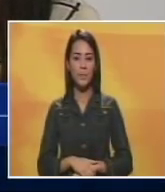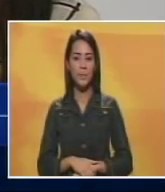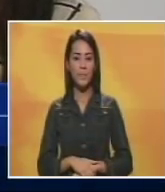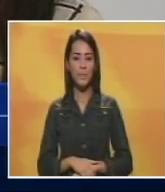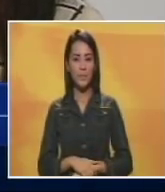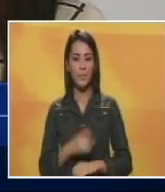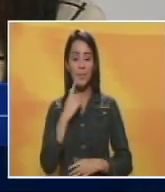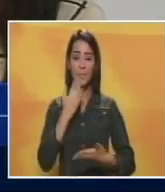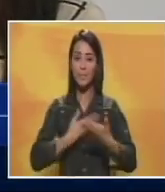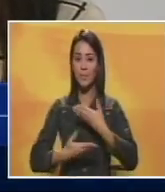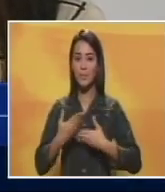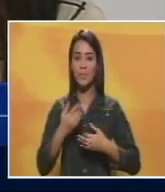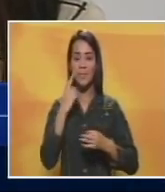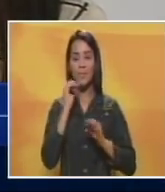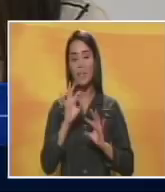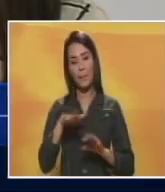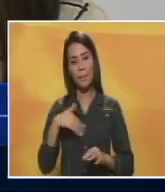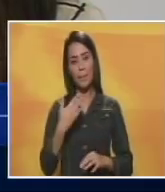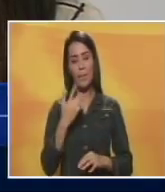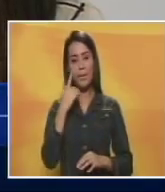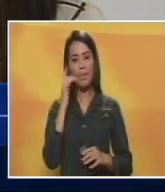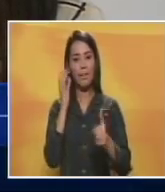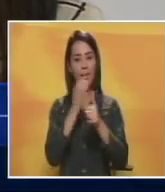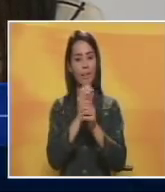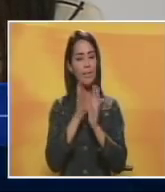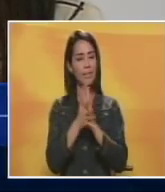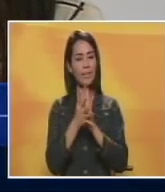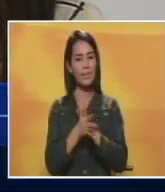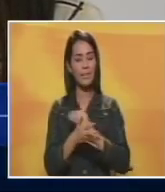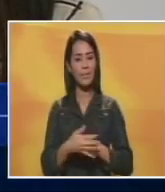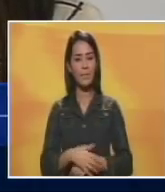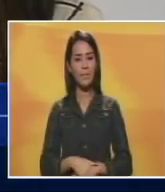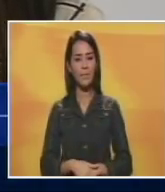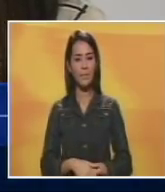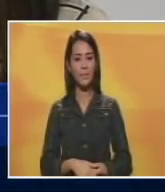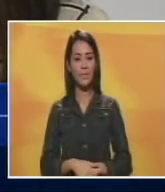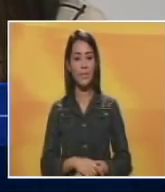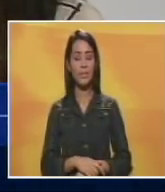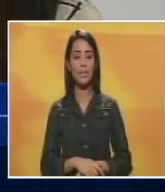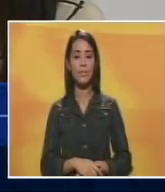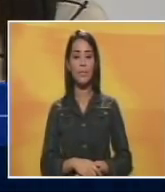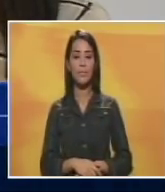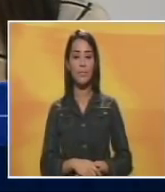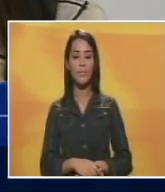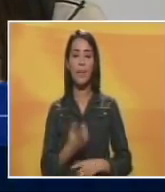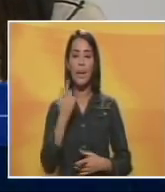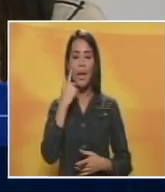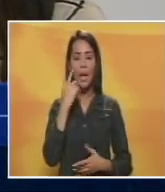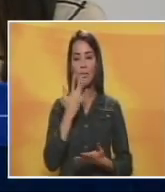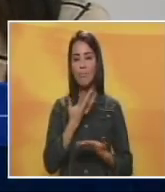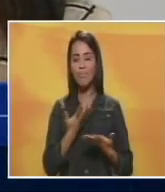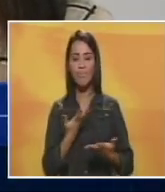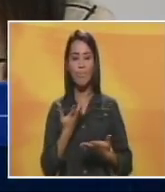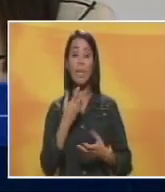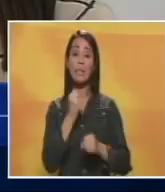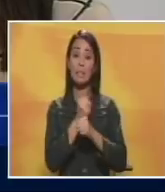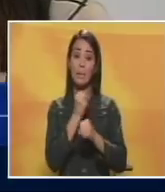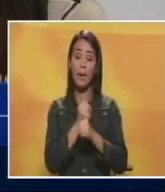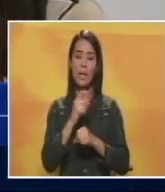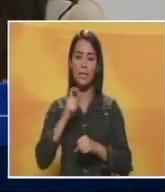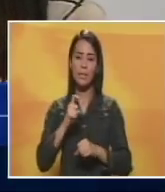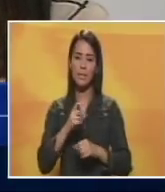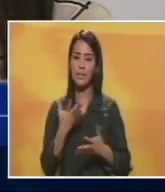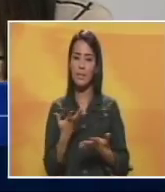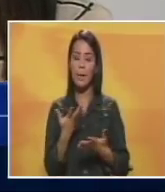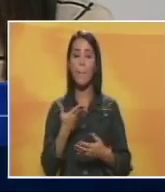la gente pueda encontrar esas áreas débiles que requieren ser trabajadas para